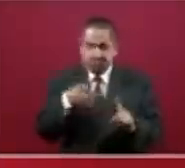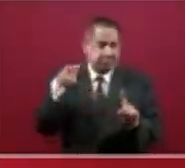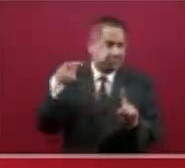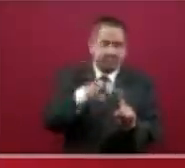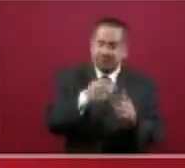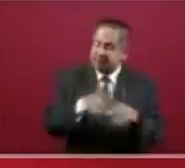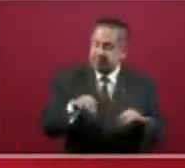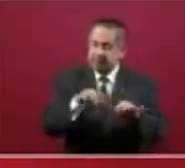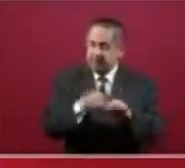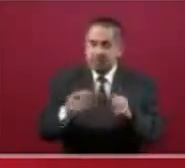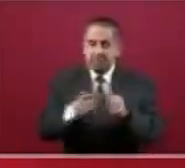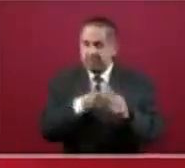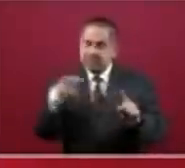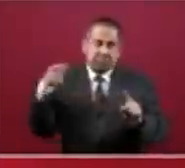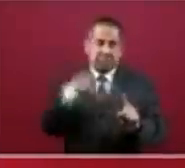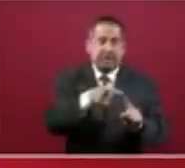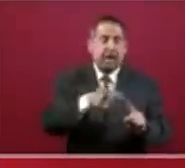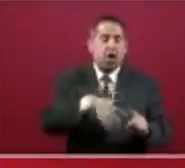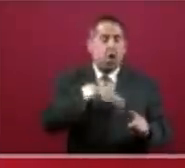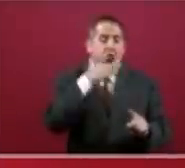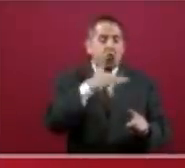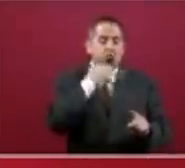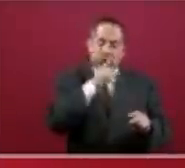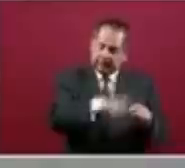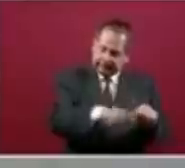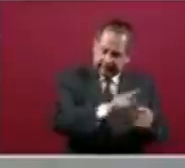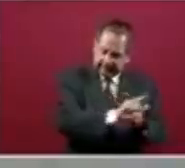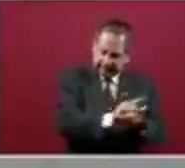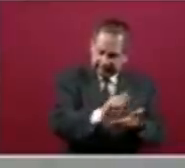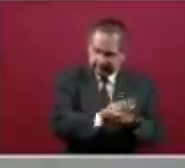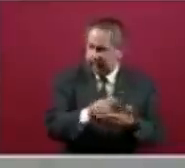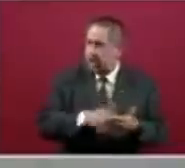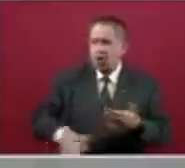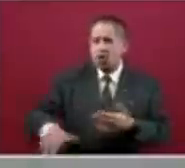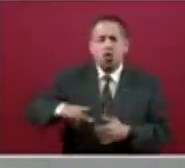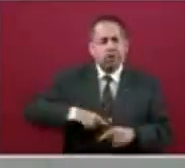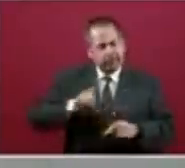más importante es limpiar de corrupción al gobierno.